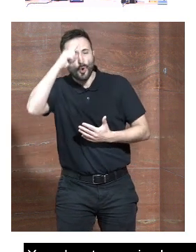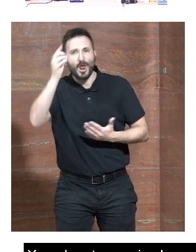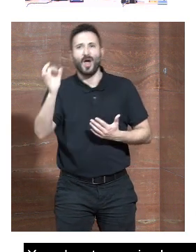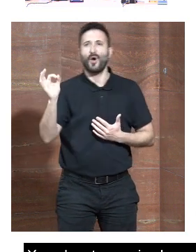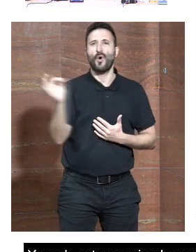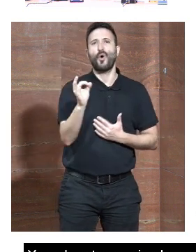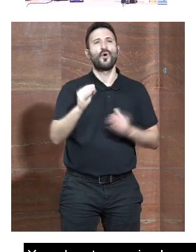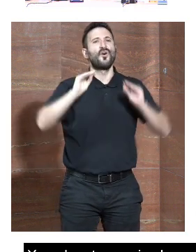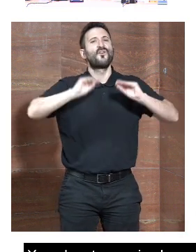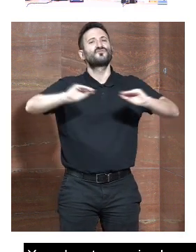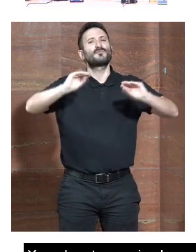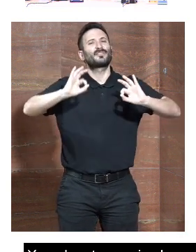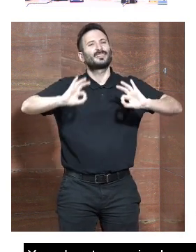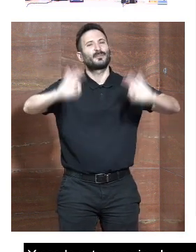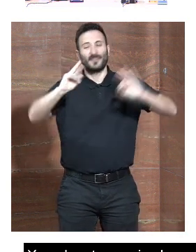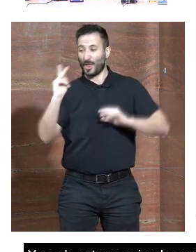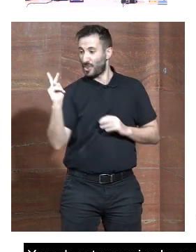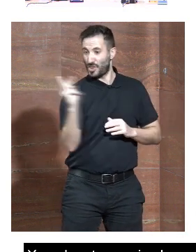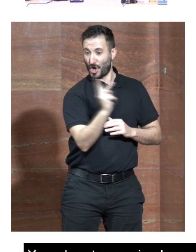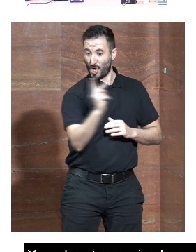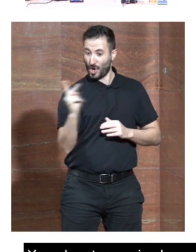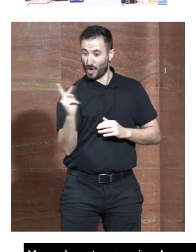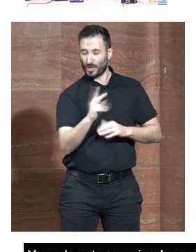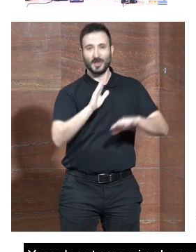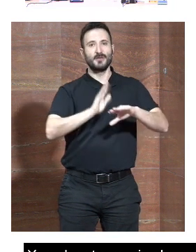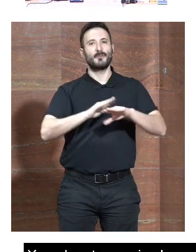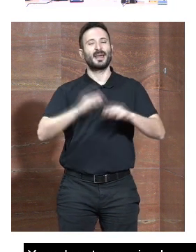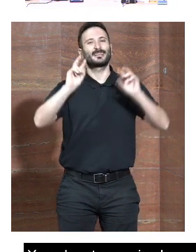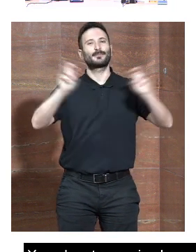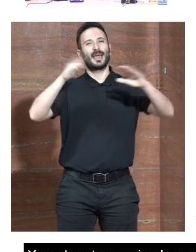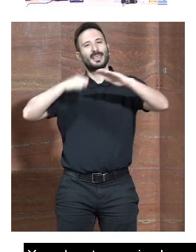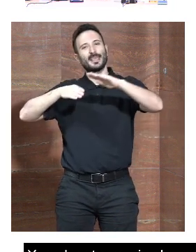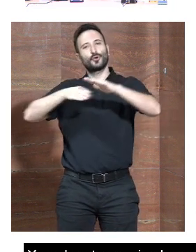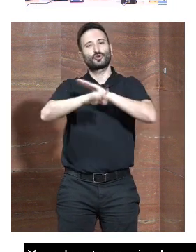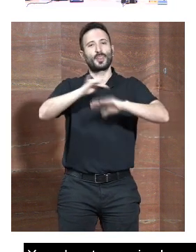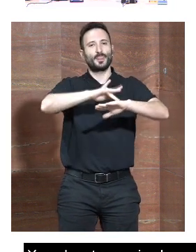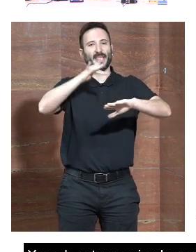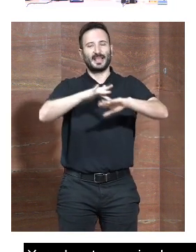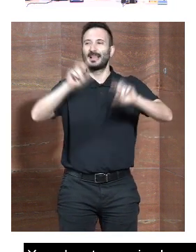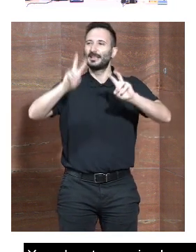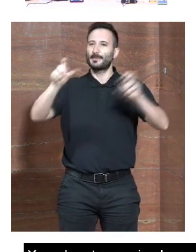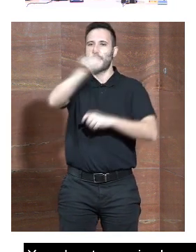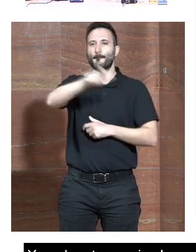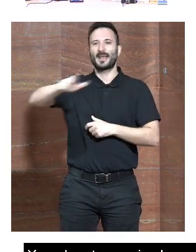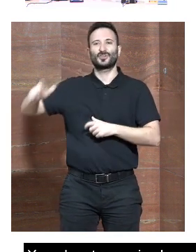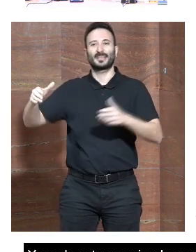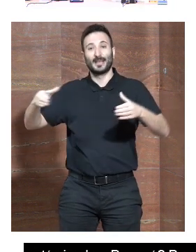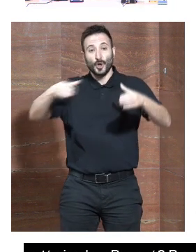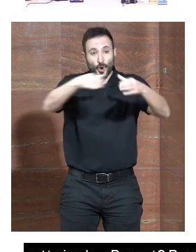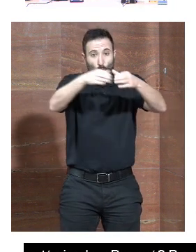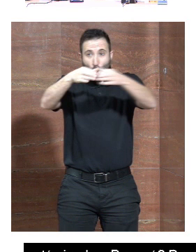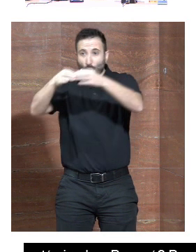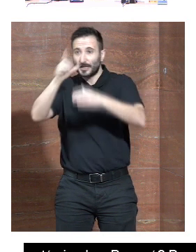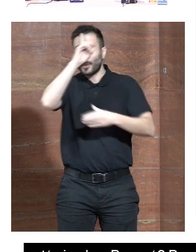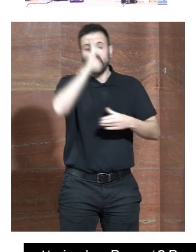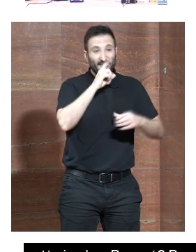cultura y una formación, o las dos cosas, acerca de inclusión digital, de las necesidades que tienen distintos